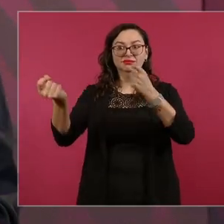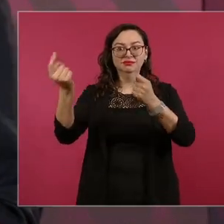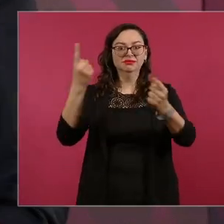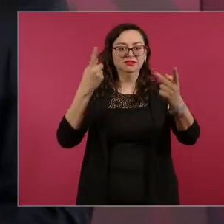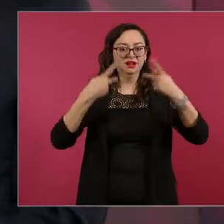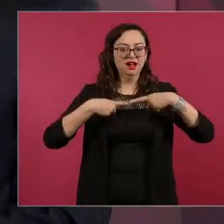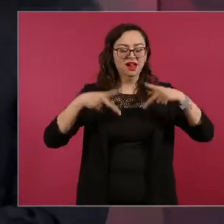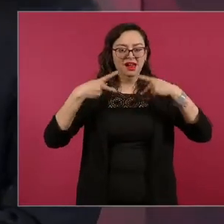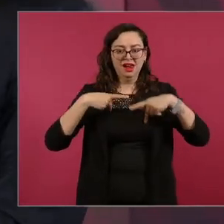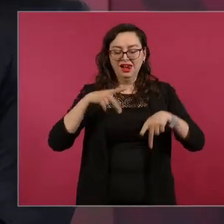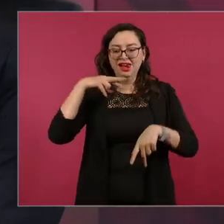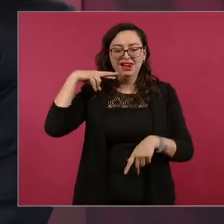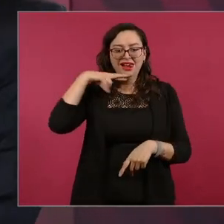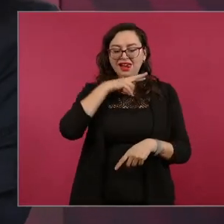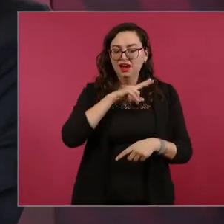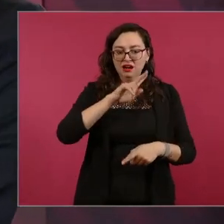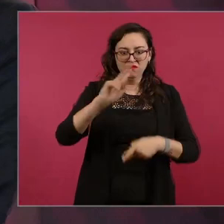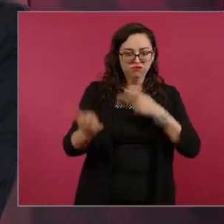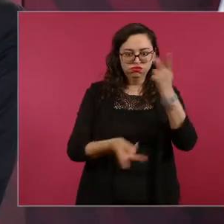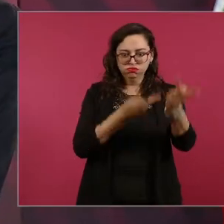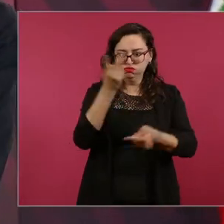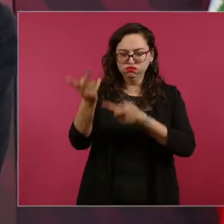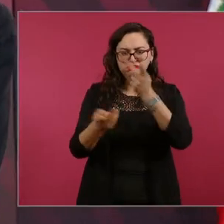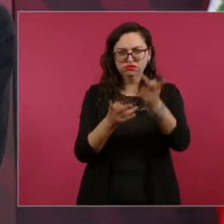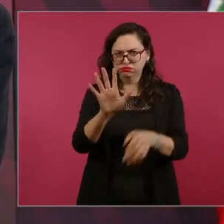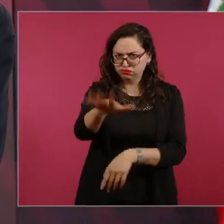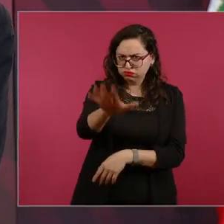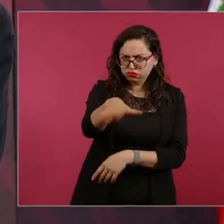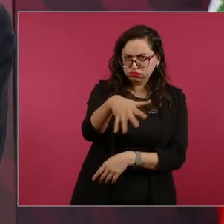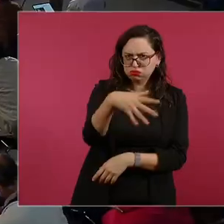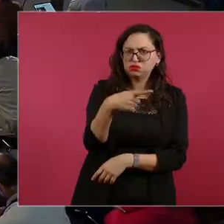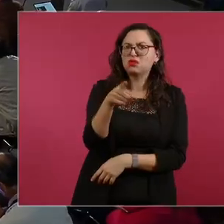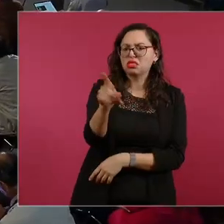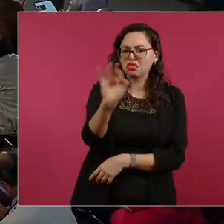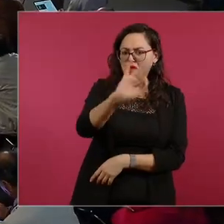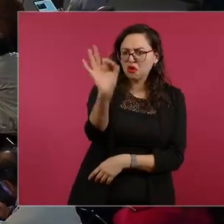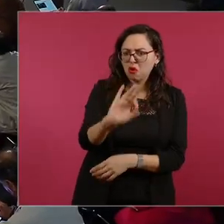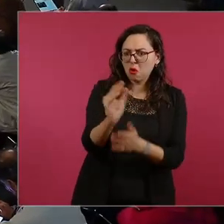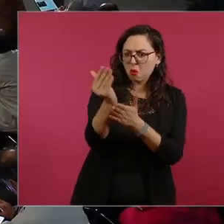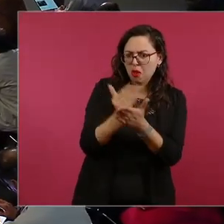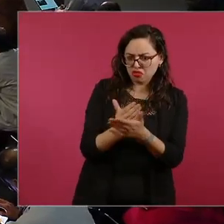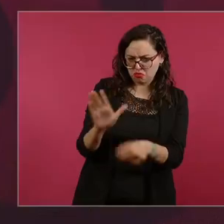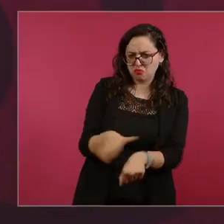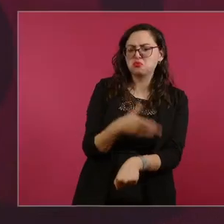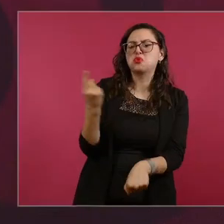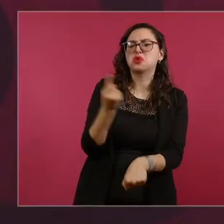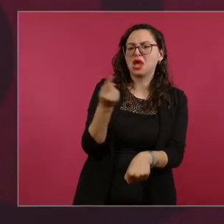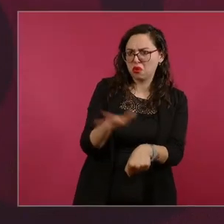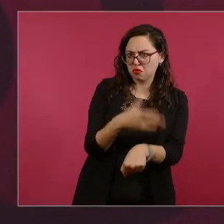puso bajo sospecha el acuerdo.